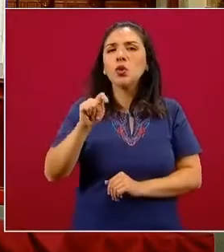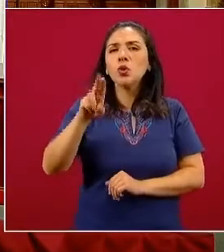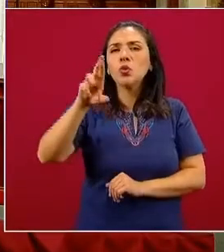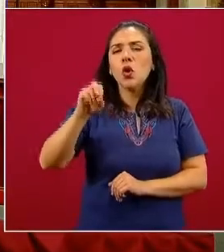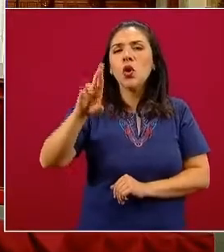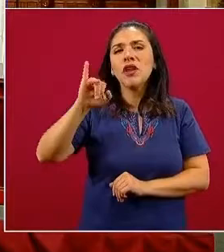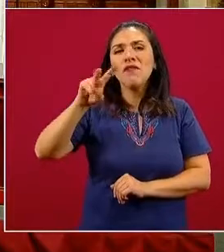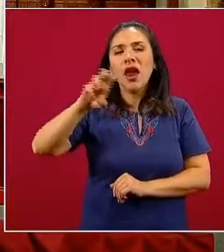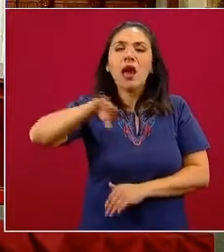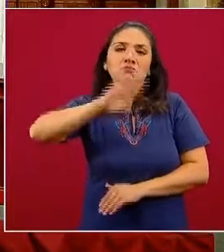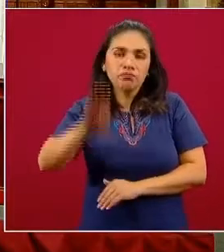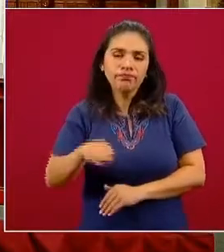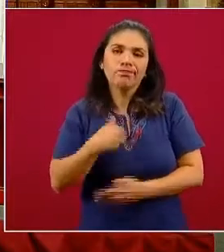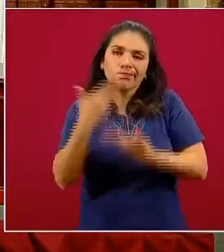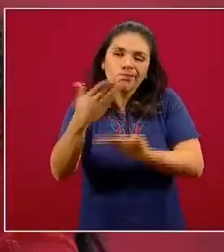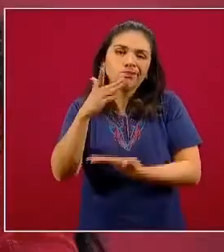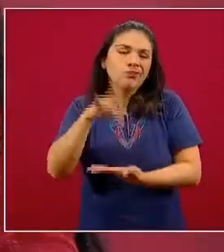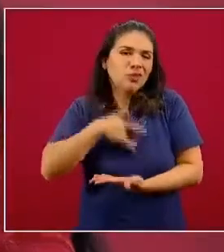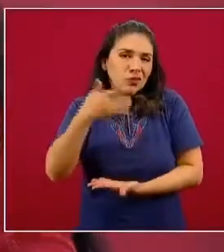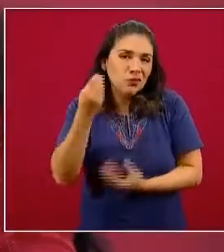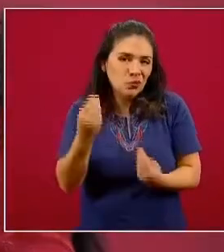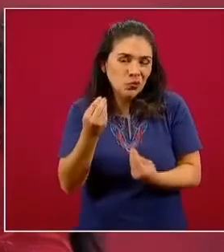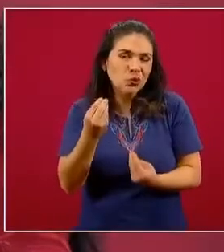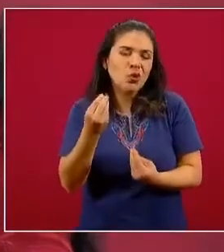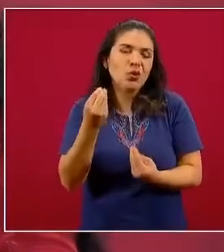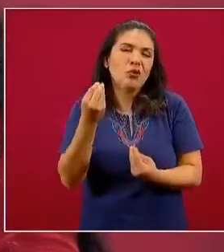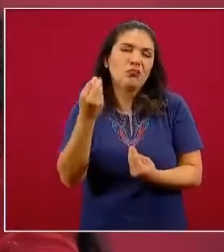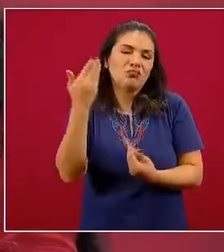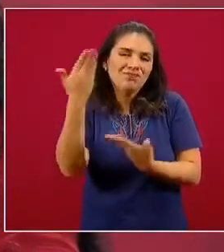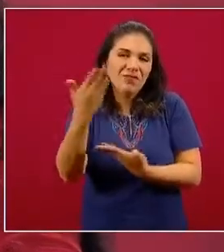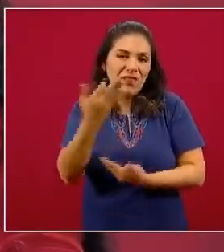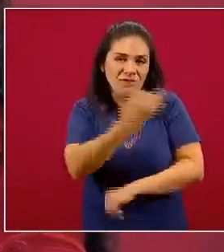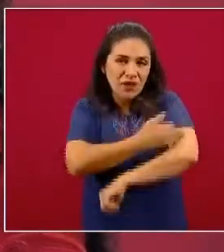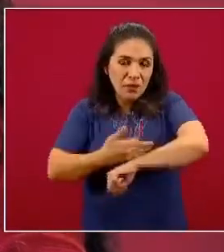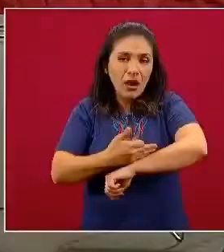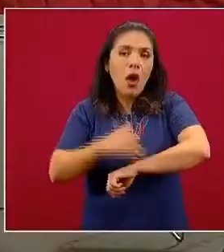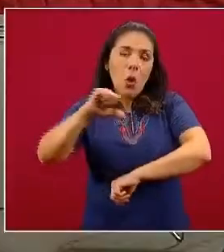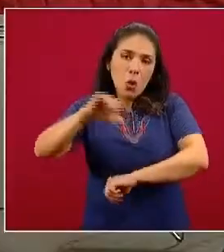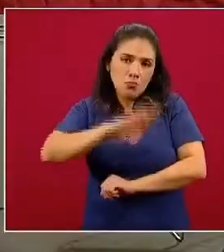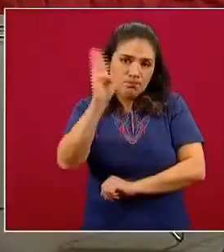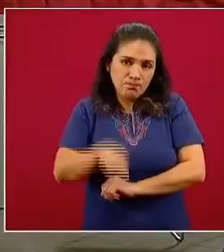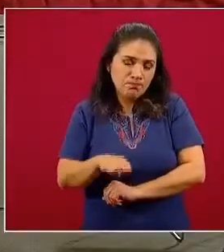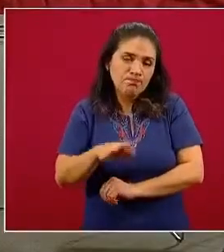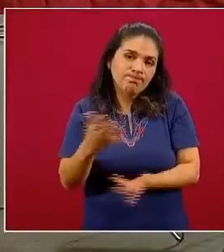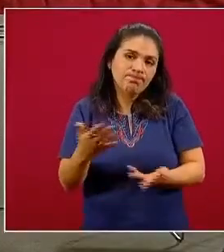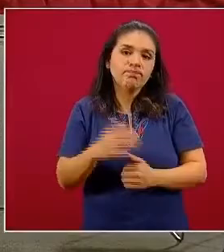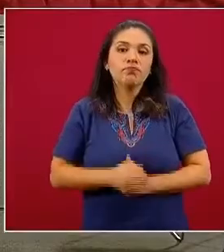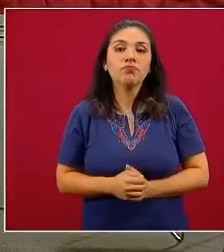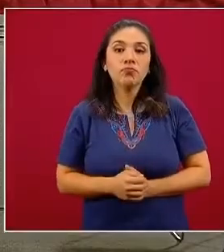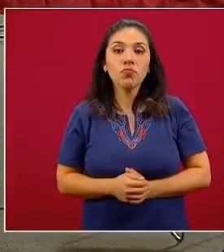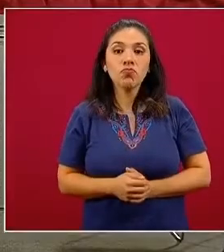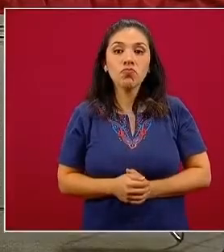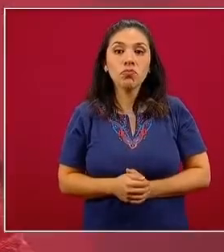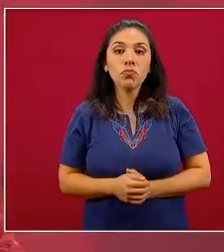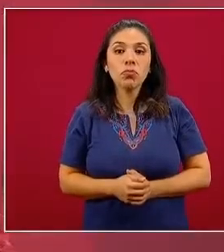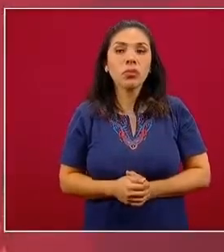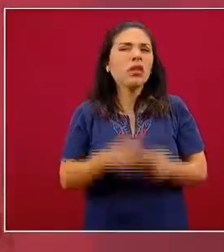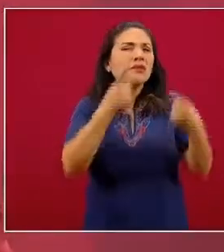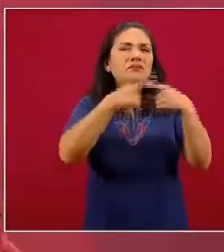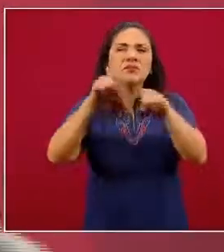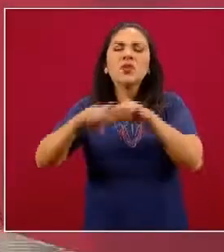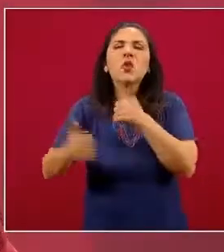condolencias a la familia. Perdió la vida, no por COVID, pero lo estamos despidiendo. Entonces,